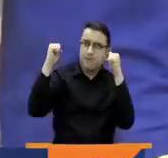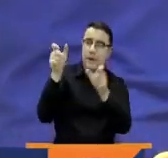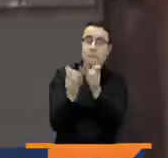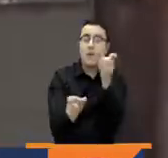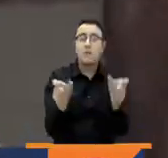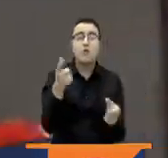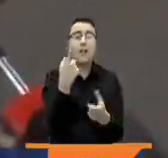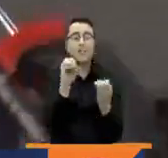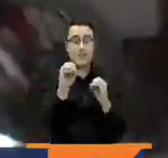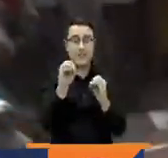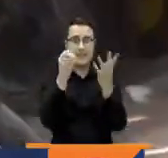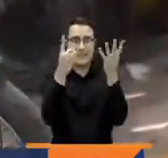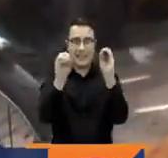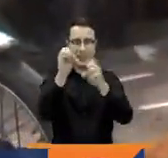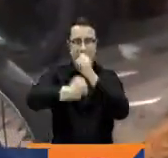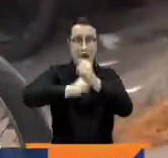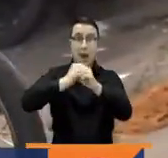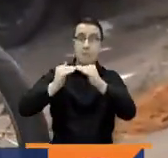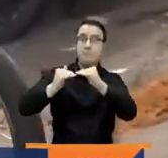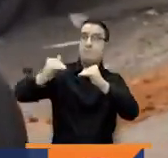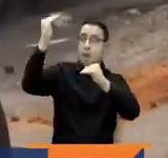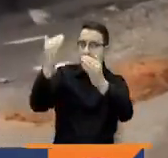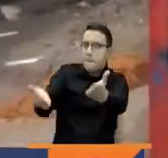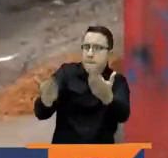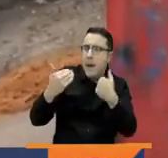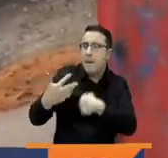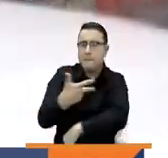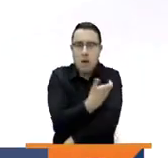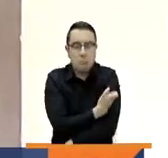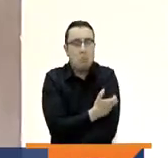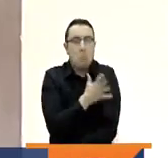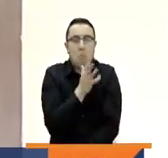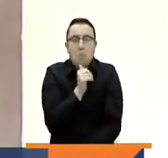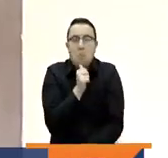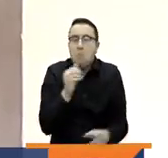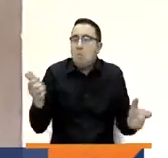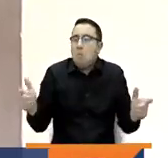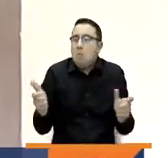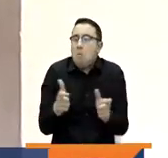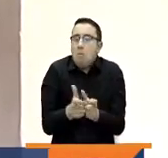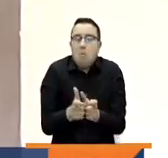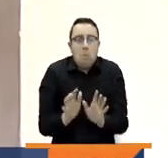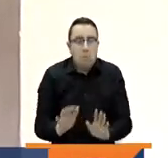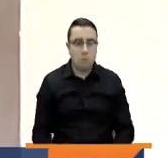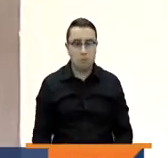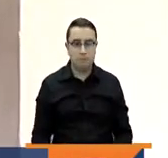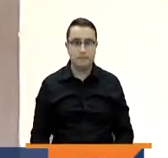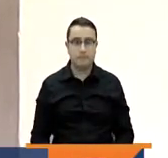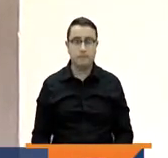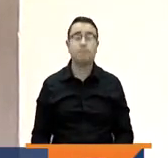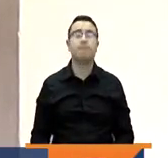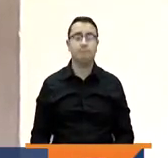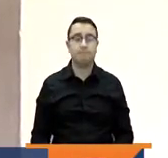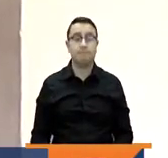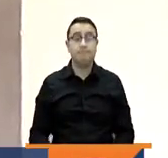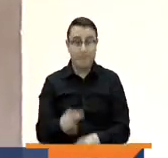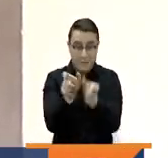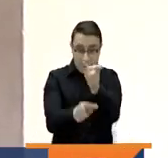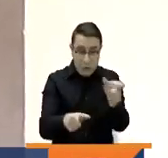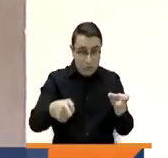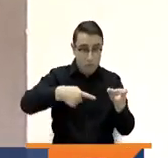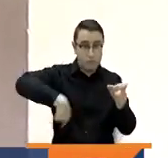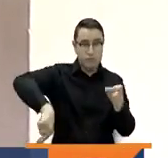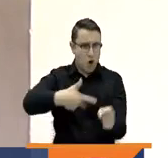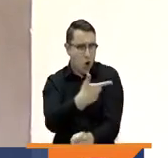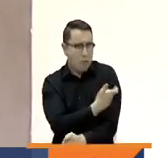de 60 años de edad a los puntos de vacunación. Tenemos unas coberturas en este rango de población bastante bajas,